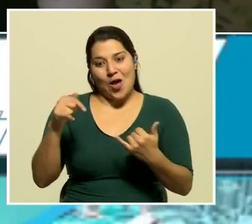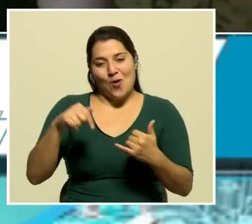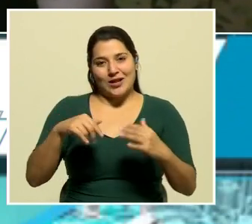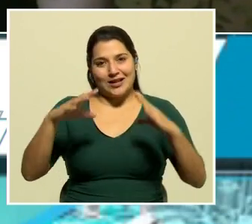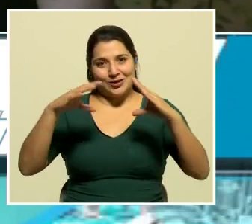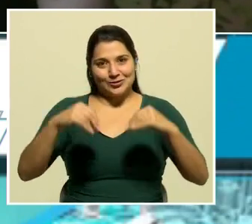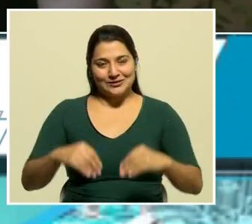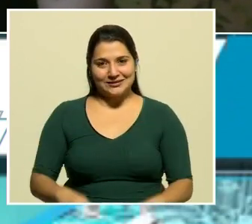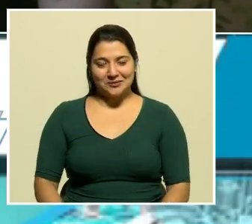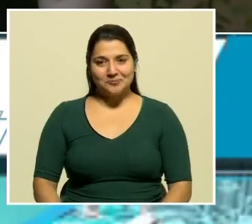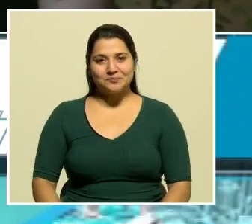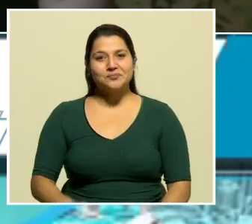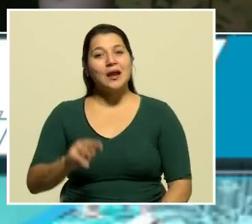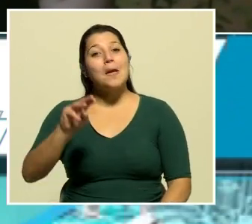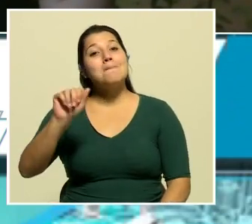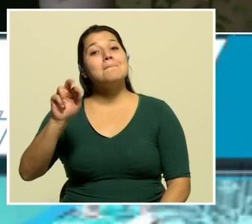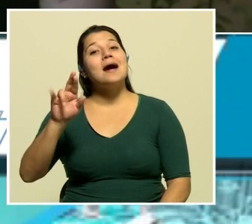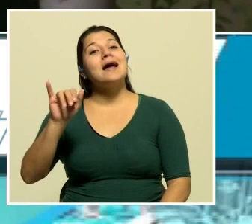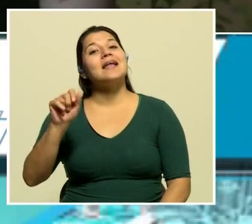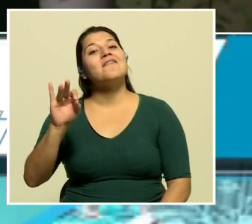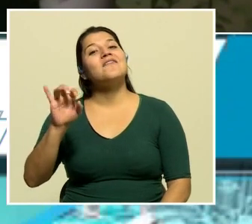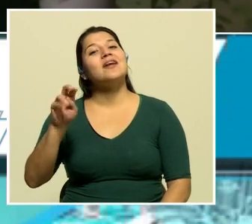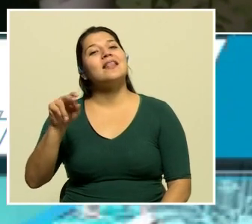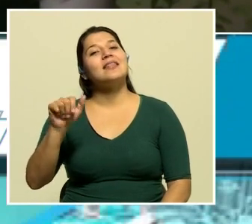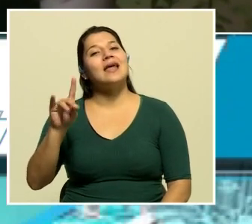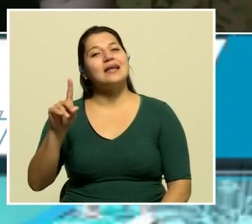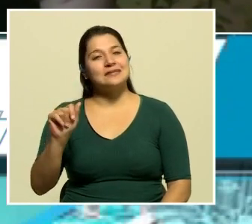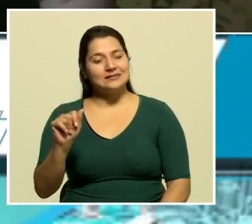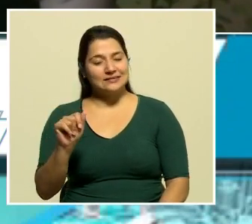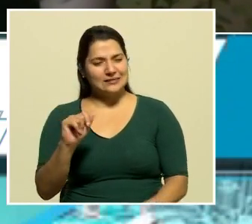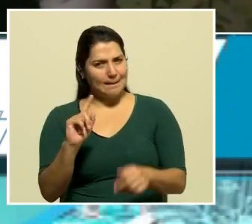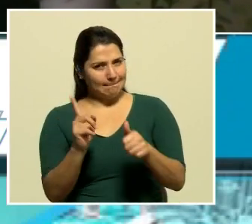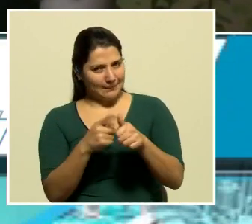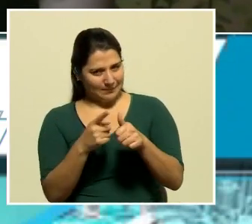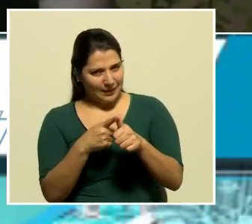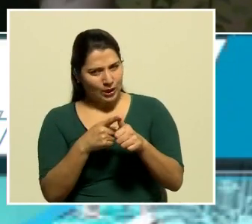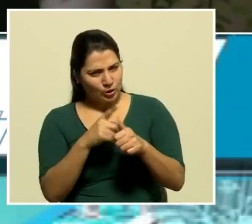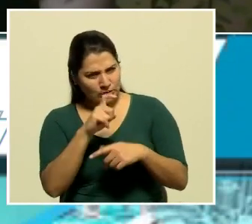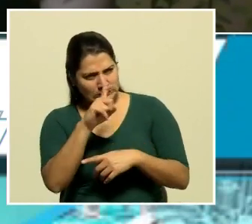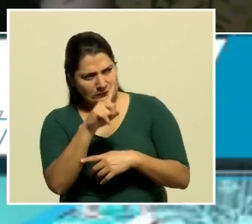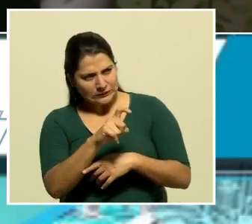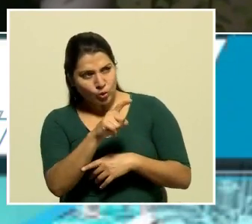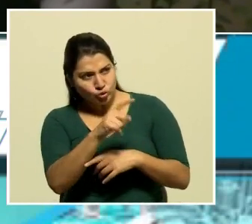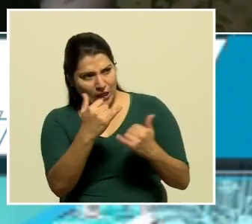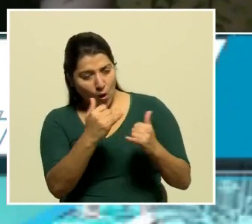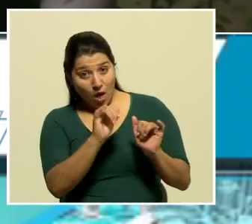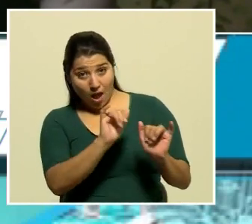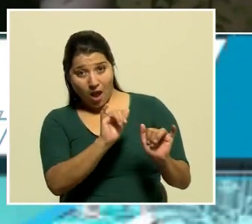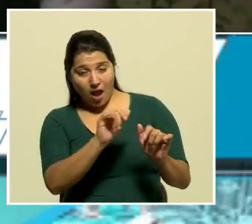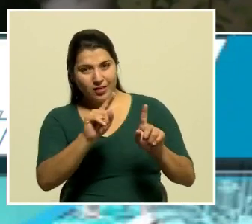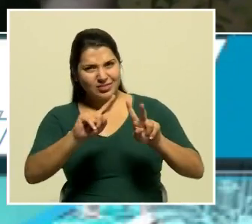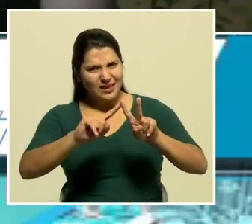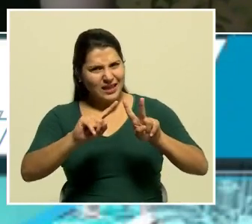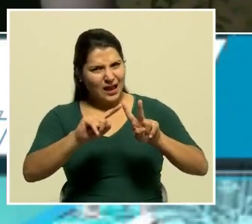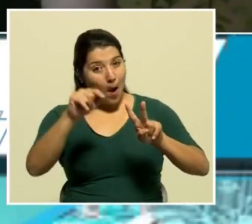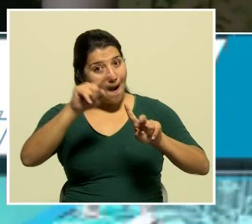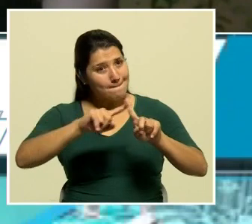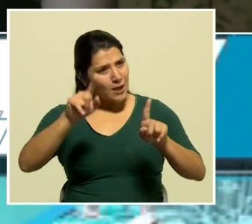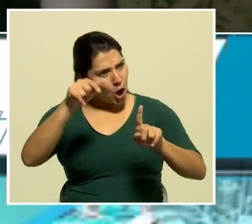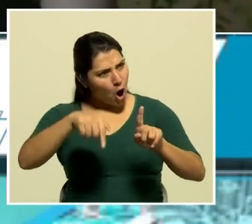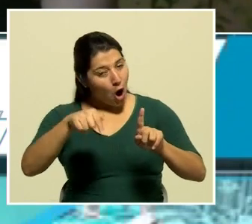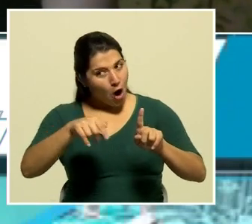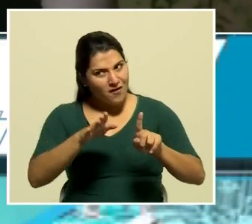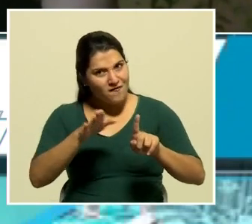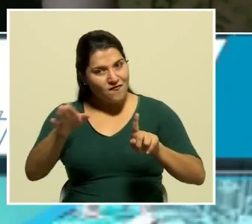noche. María Fernanda, primero una precisión. Usted está ahora en Nicoya, pero estuvo hoy recorriendo